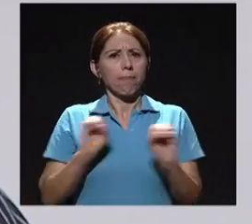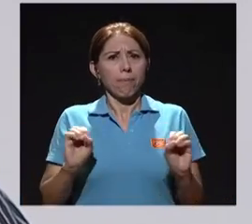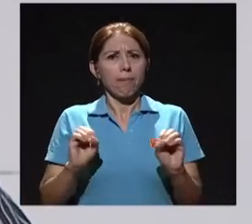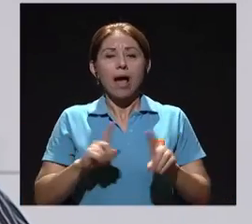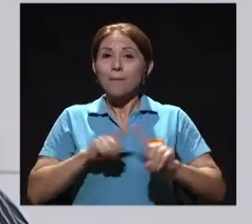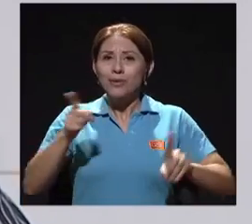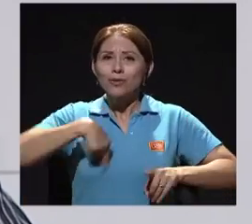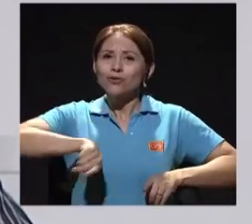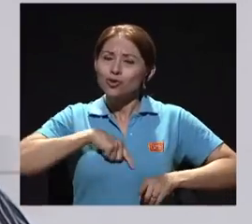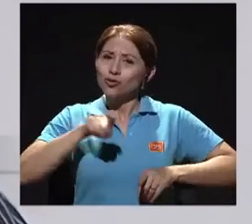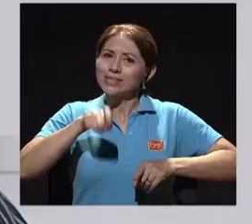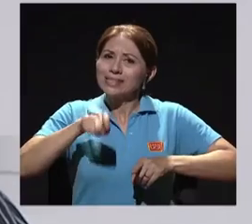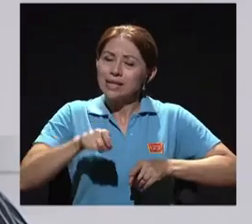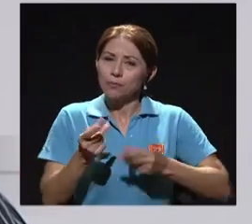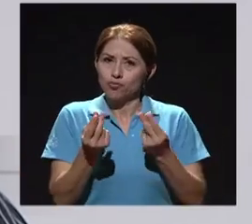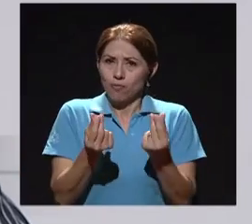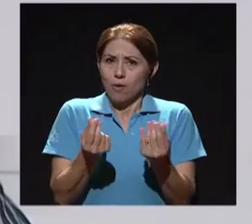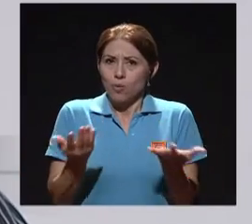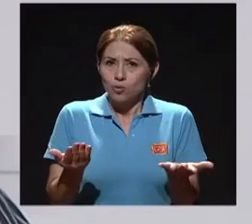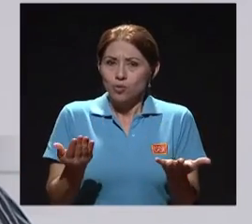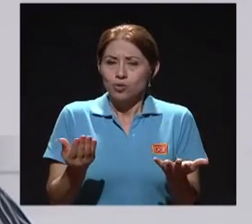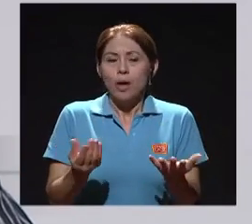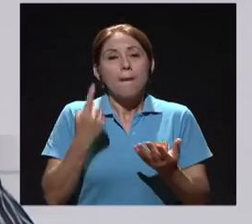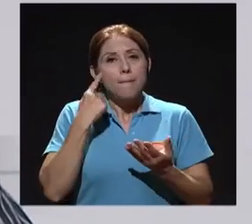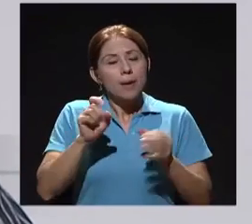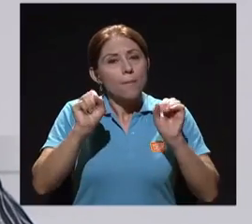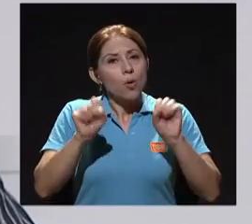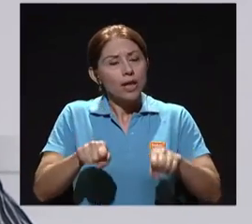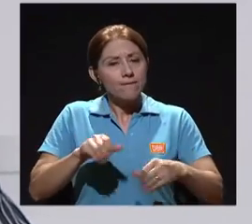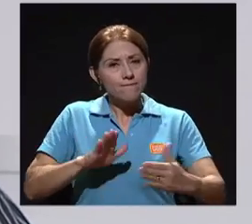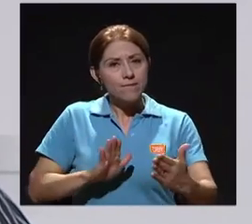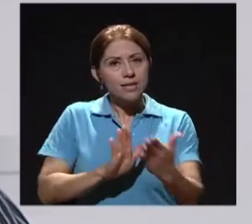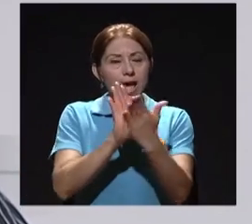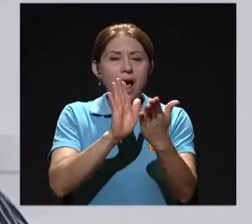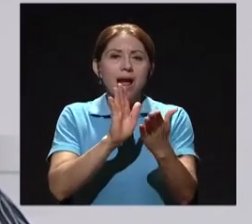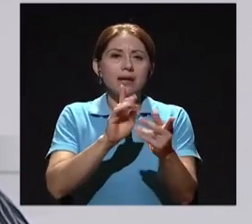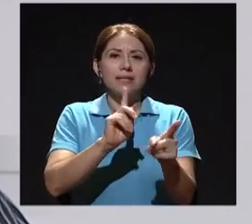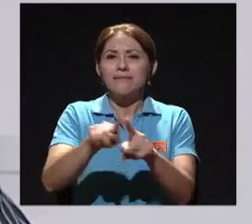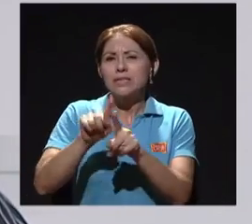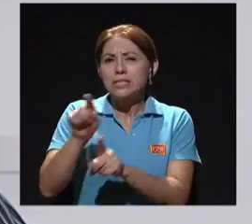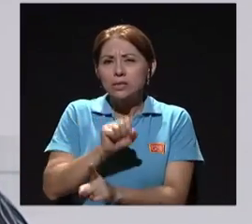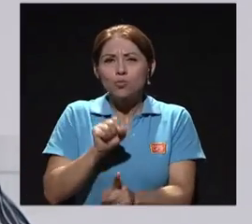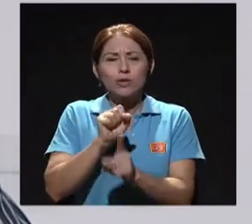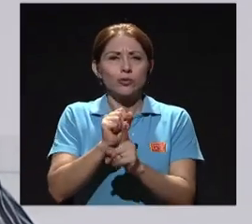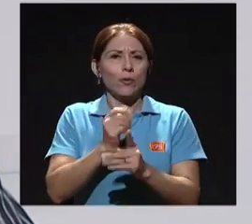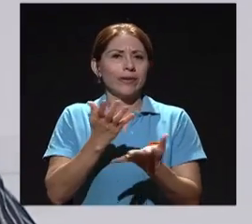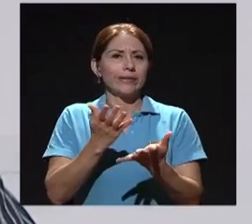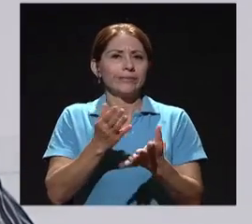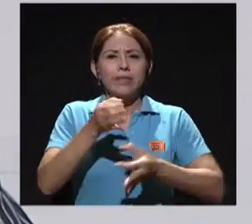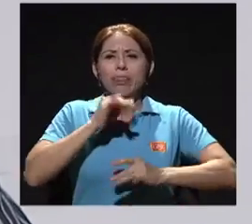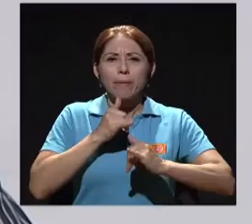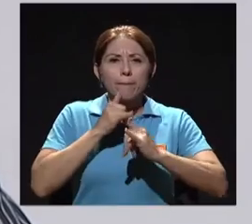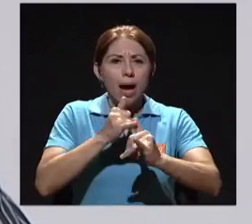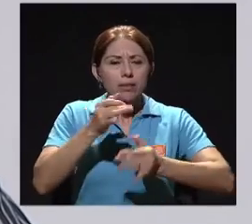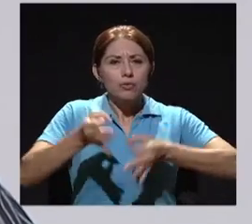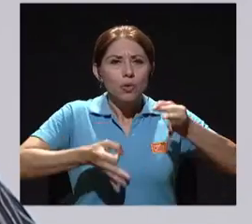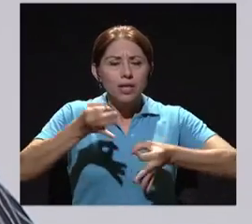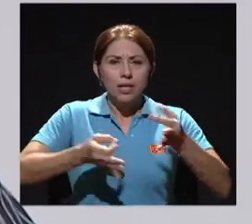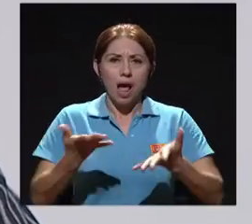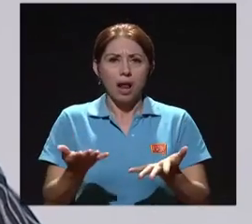y sin embargo si tenemos que manejar recursos muchas veces para hacer frente a demandas judiciales muchas veces